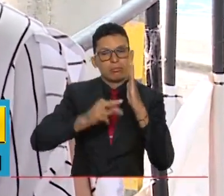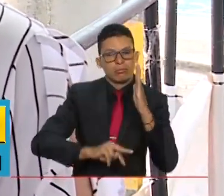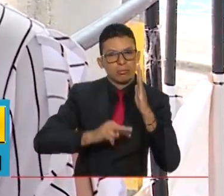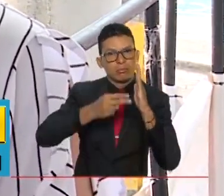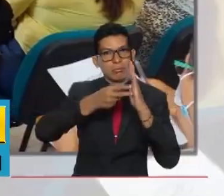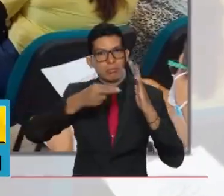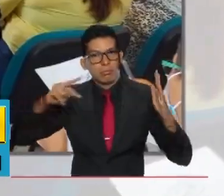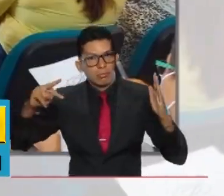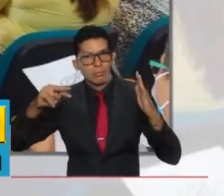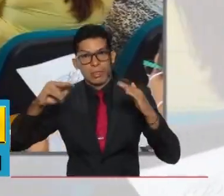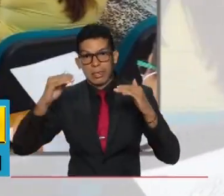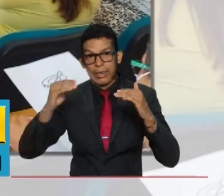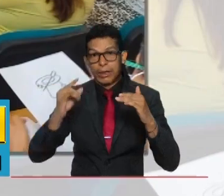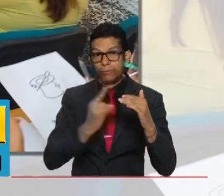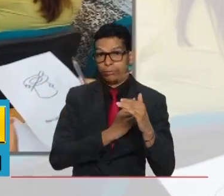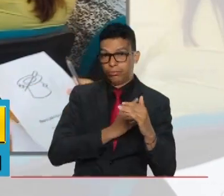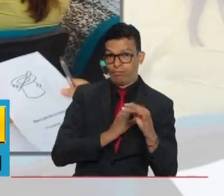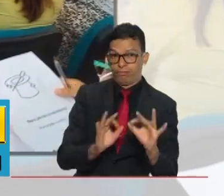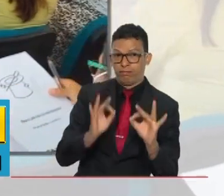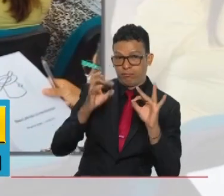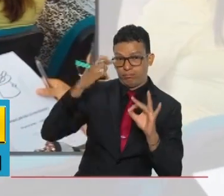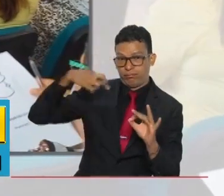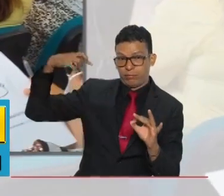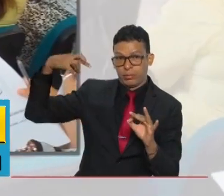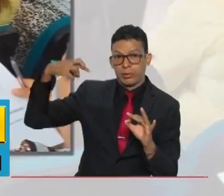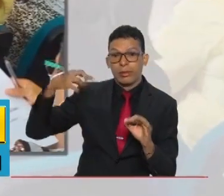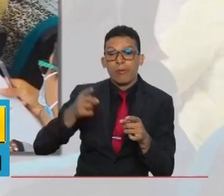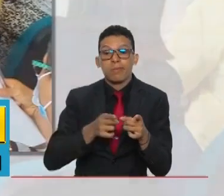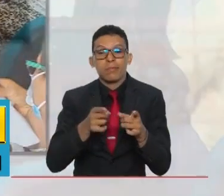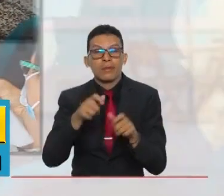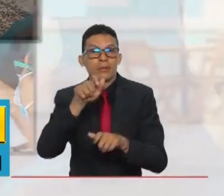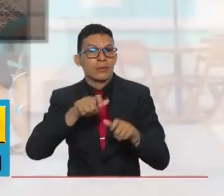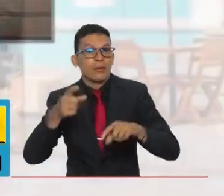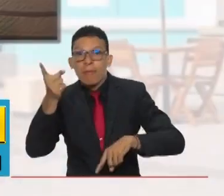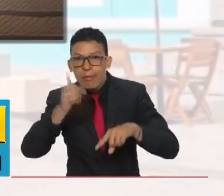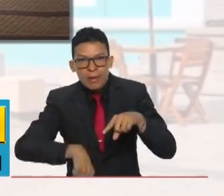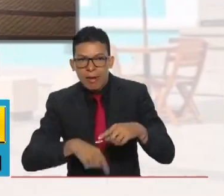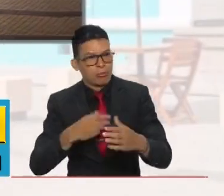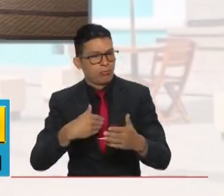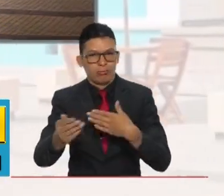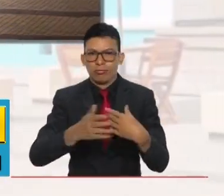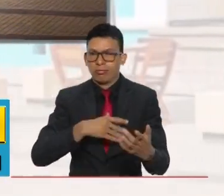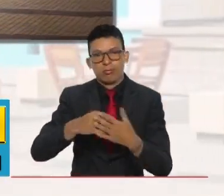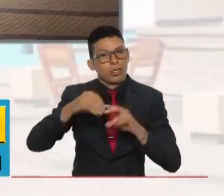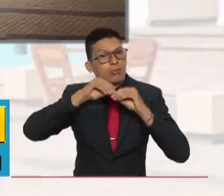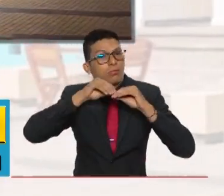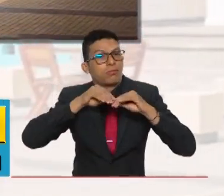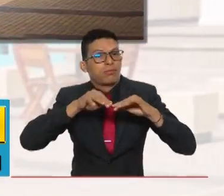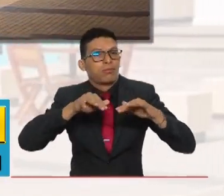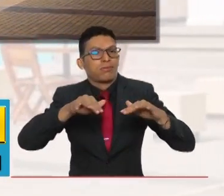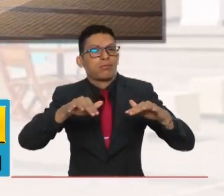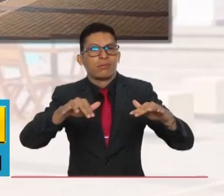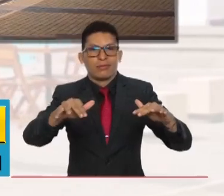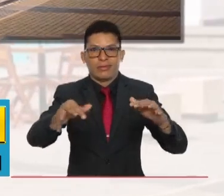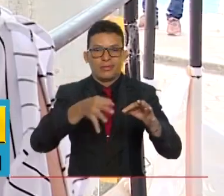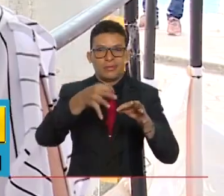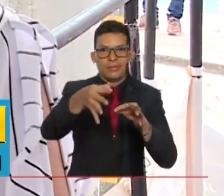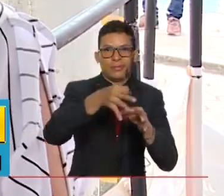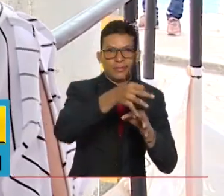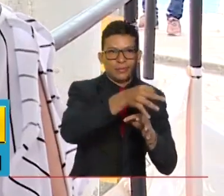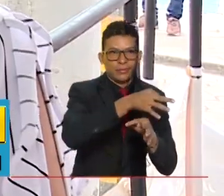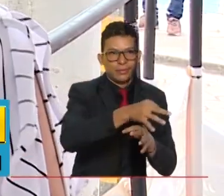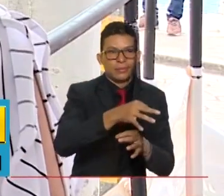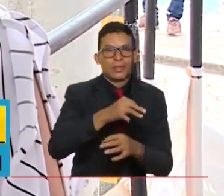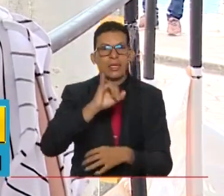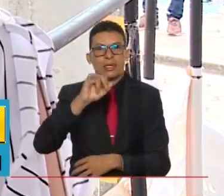tecnológica y superior a muchas personas que no han tenido la posibilidad. Vamos a llegar a todos los municipios con el INTEP, con